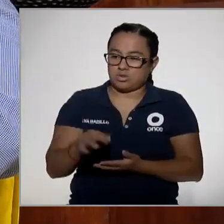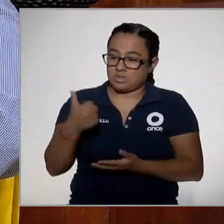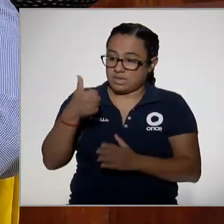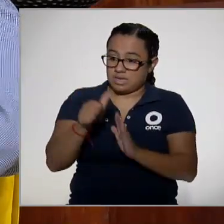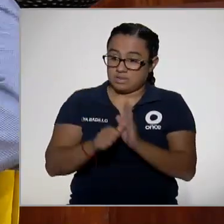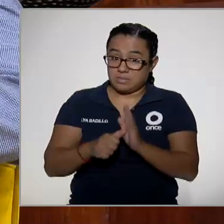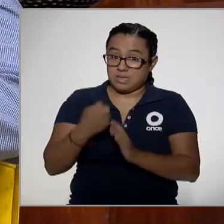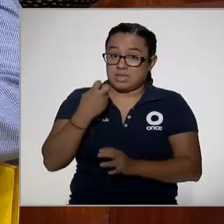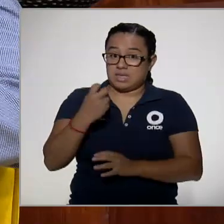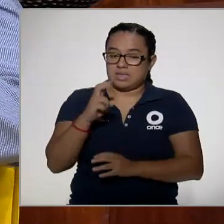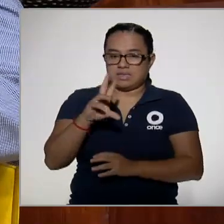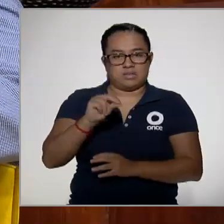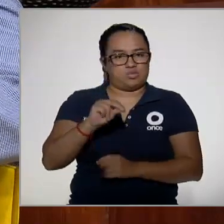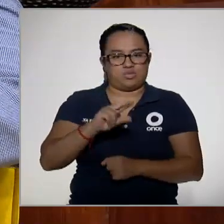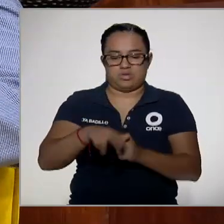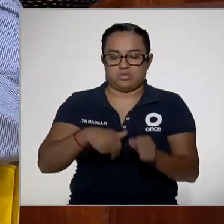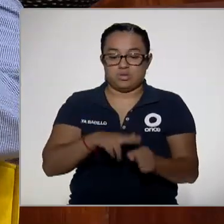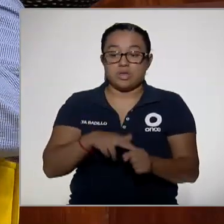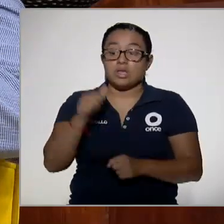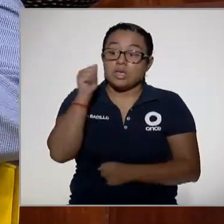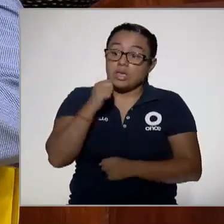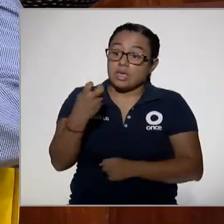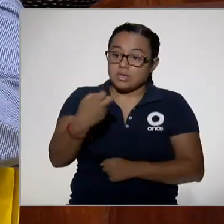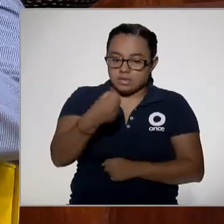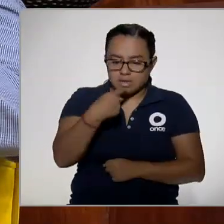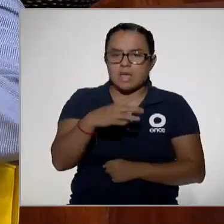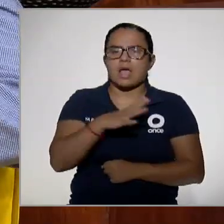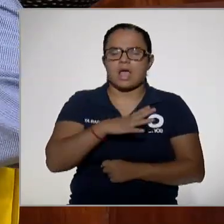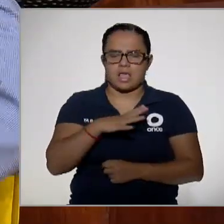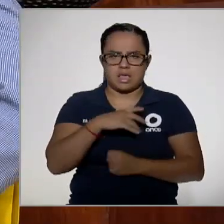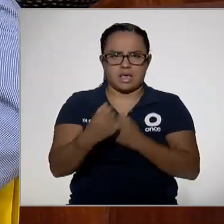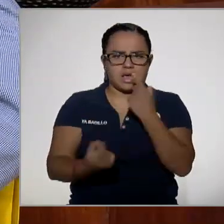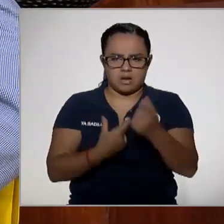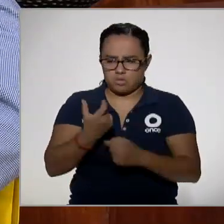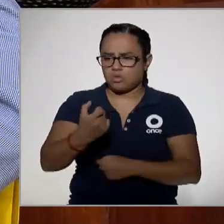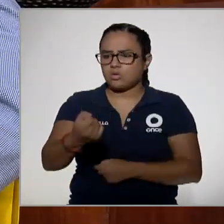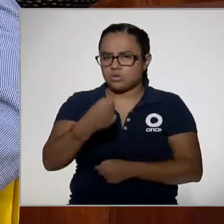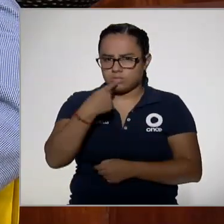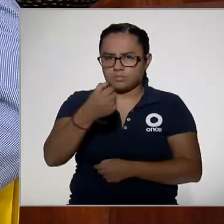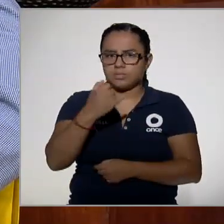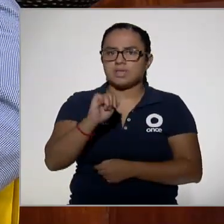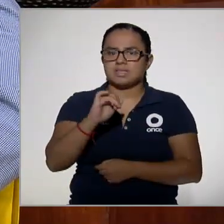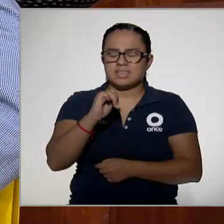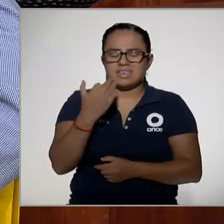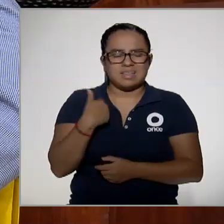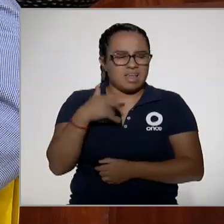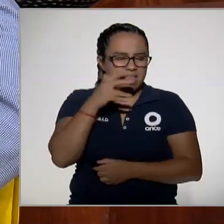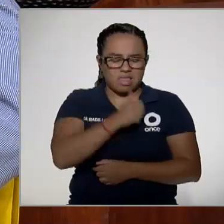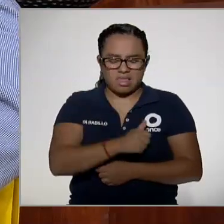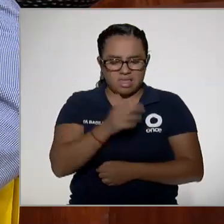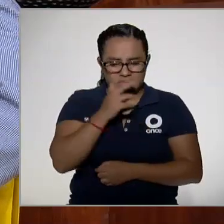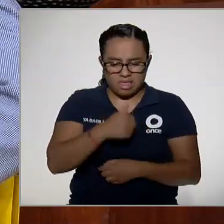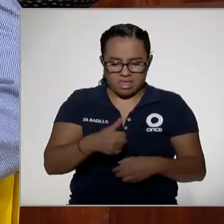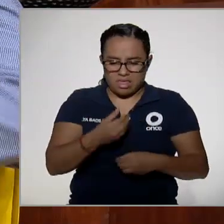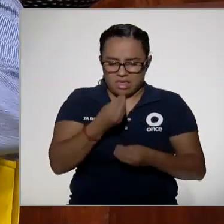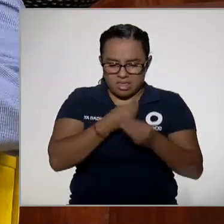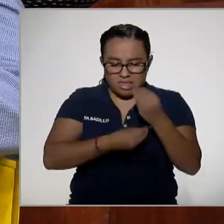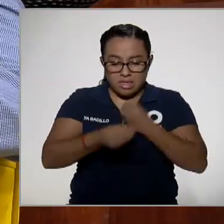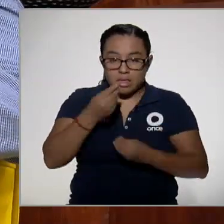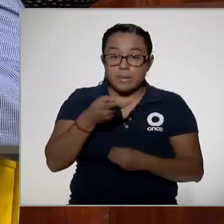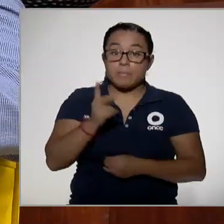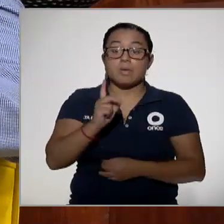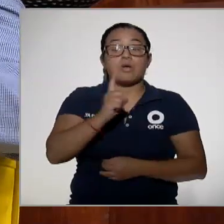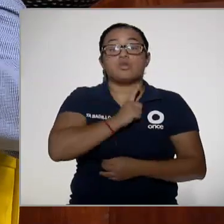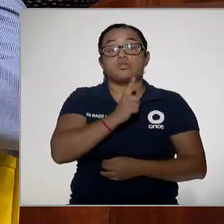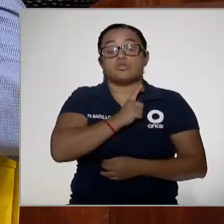meses no es normal y no todo va a ser por medicamentos si hay medicamentos que pueden provocar la falta de apetito pero no es por sí